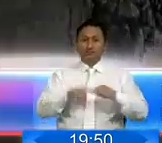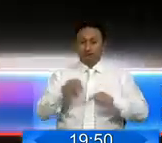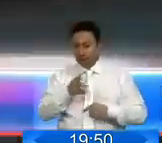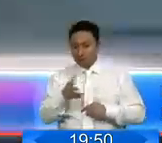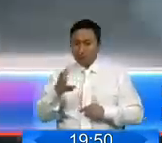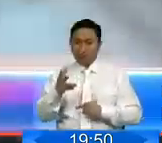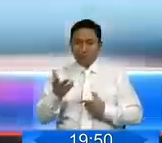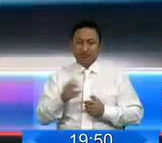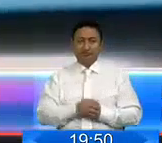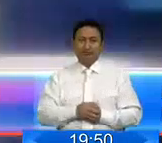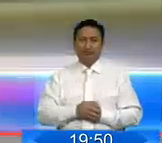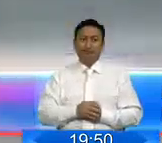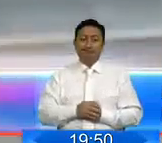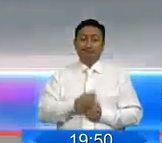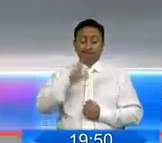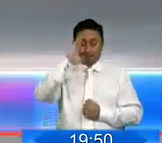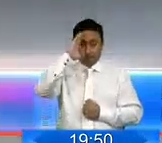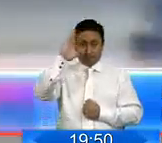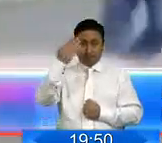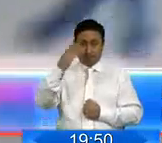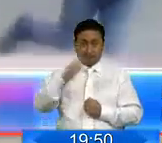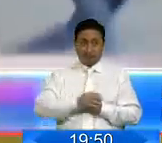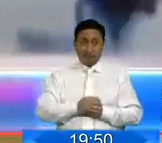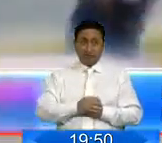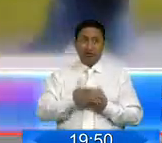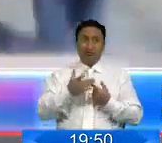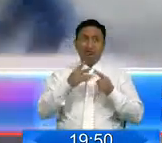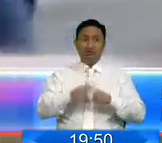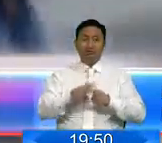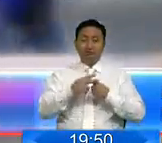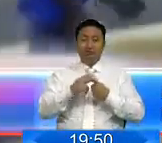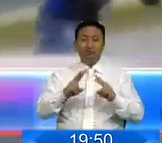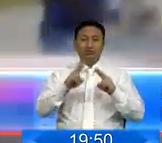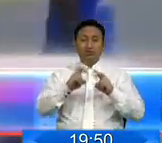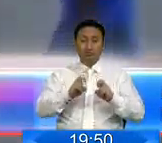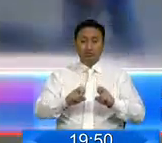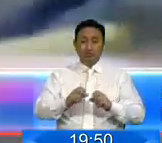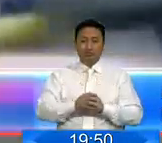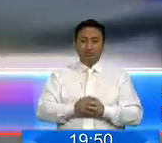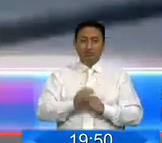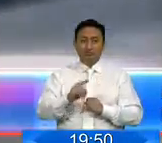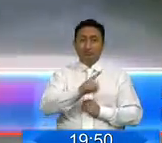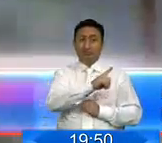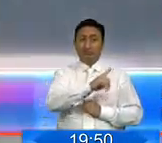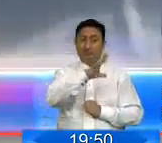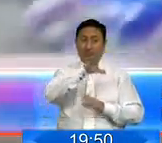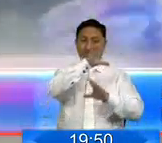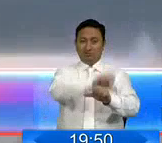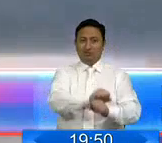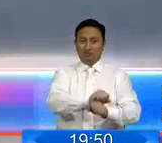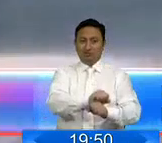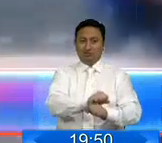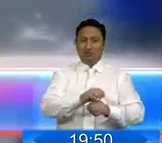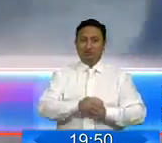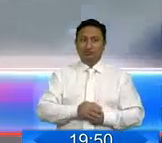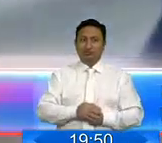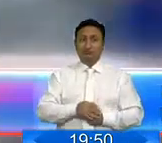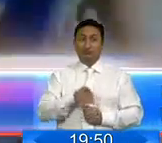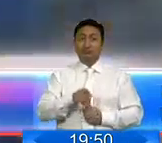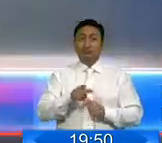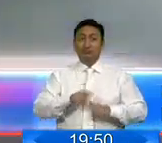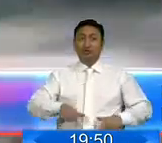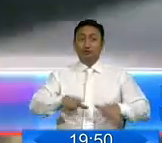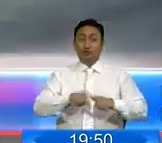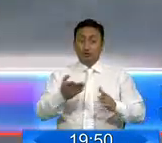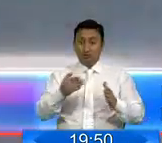seguirlo. De ahí que la Policía Nacional ya está emprendiendo los operativos respectivos para capturarlo. Quieren que en el lugar